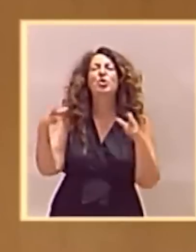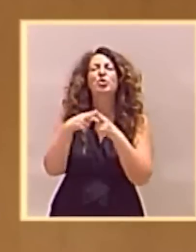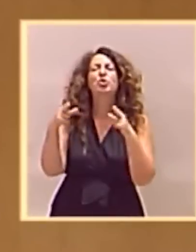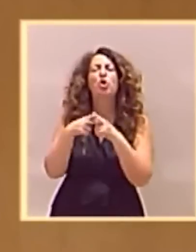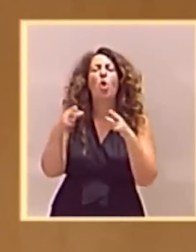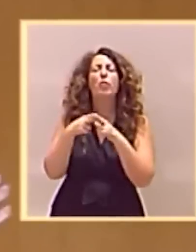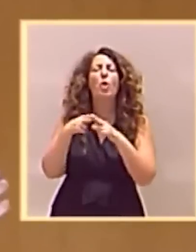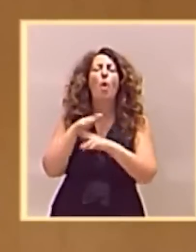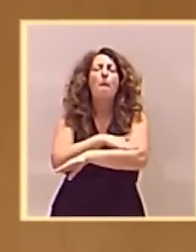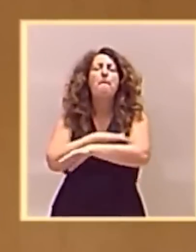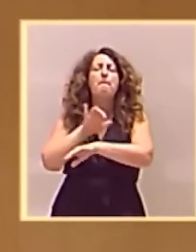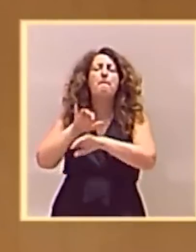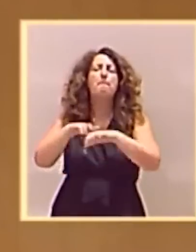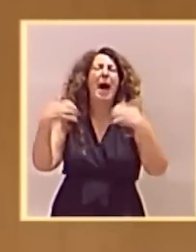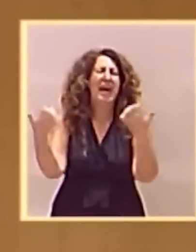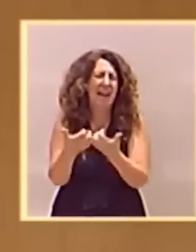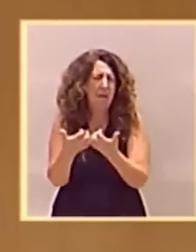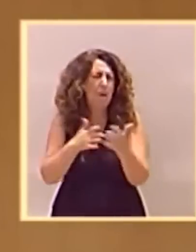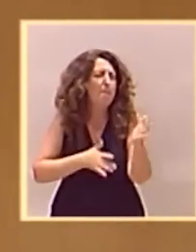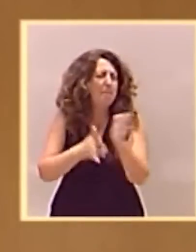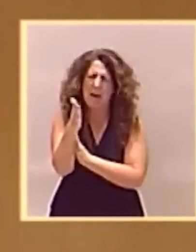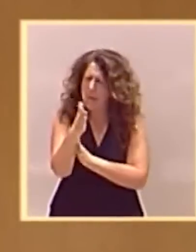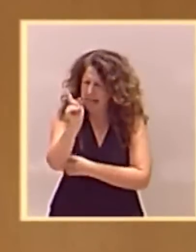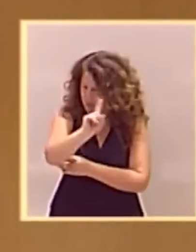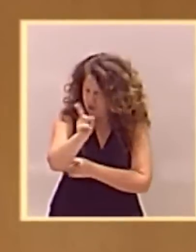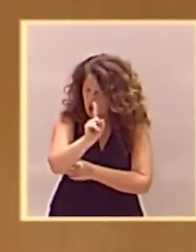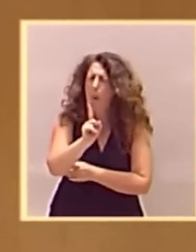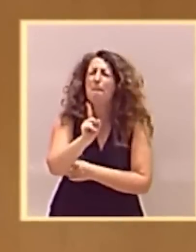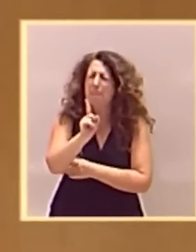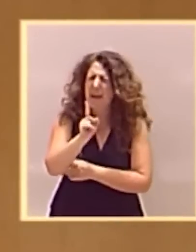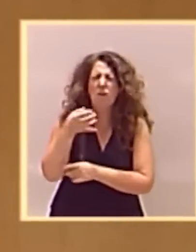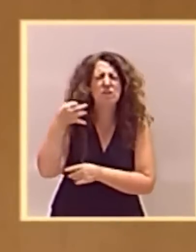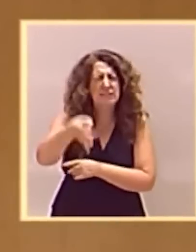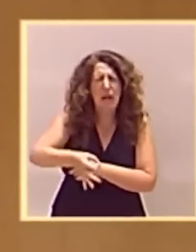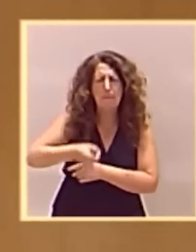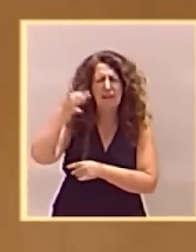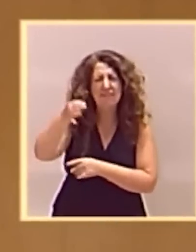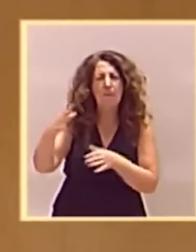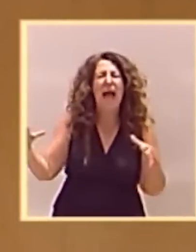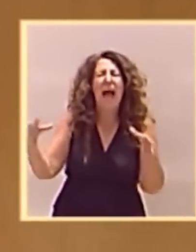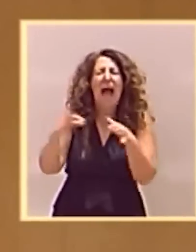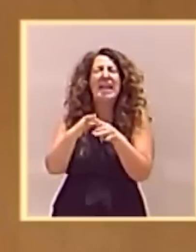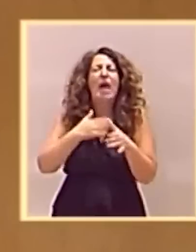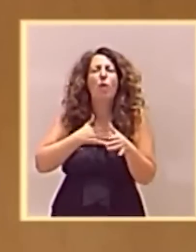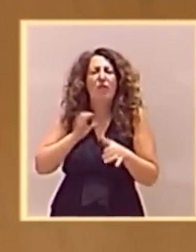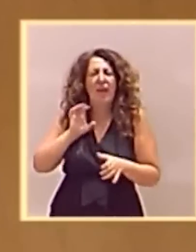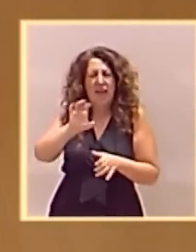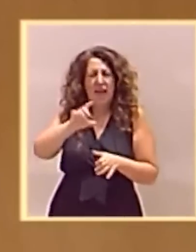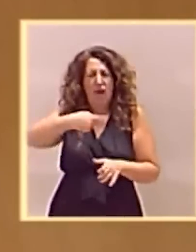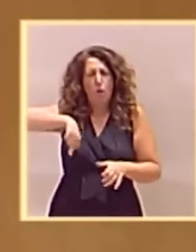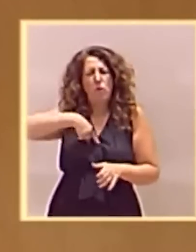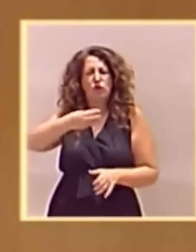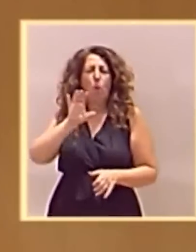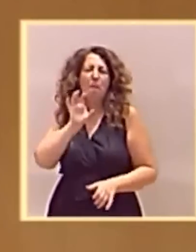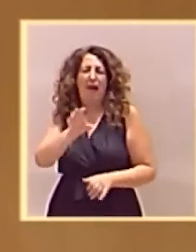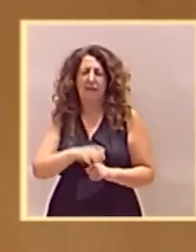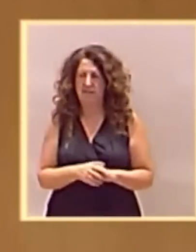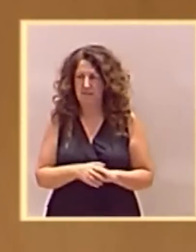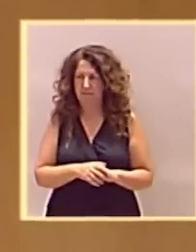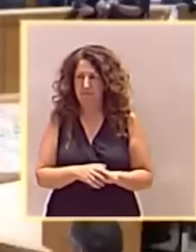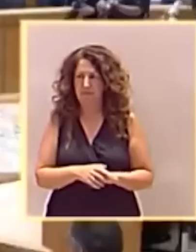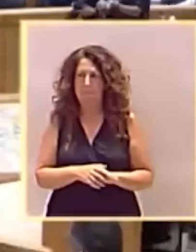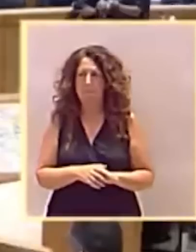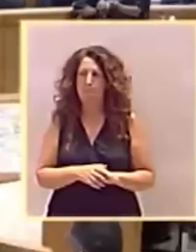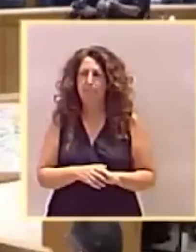gobierno y los cambios constantes de opinión en un intento desesperado por ganarse el favor de los votantes. Os dejamos las imágenes, pero